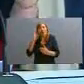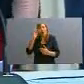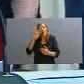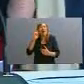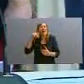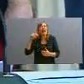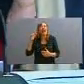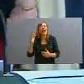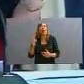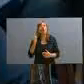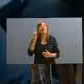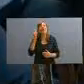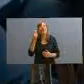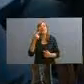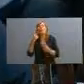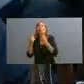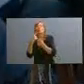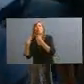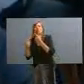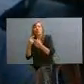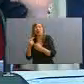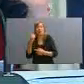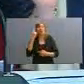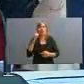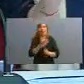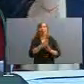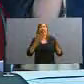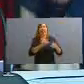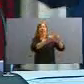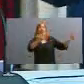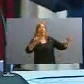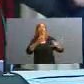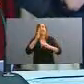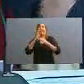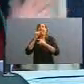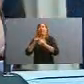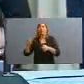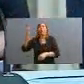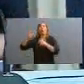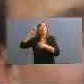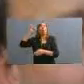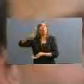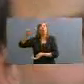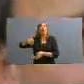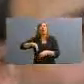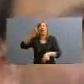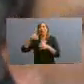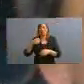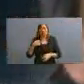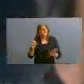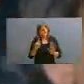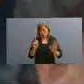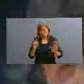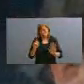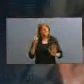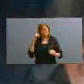del órgano, de los consejeros. Si no, mañana ya veo que La Nación y Clarín titulan: todos los jueces van a ir a elecciones. No estoy de acuerdo. ¿Se imaginan